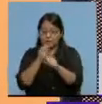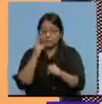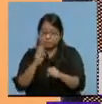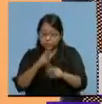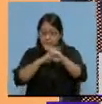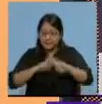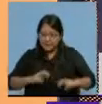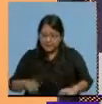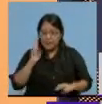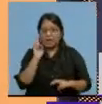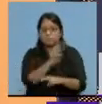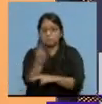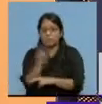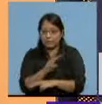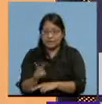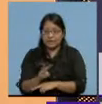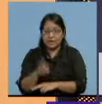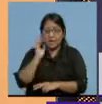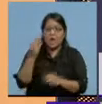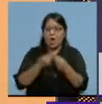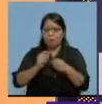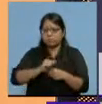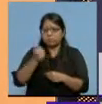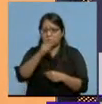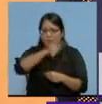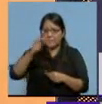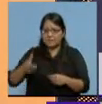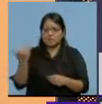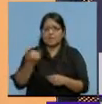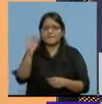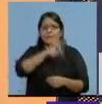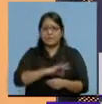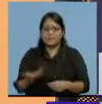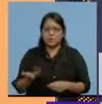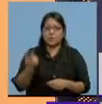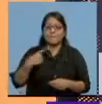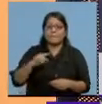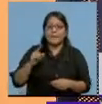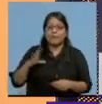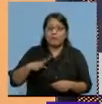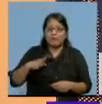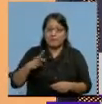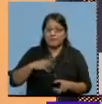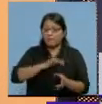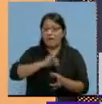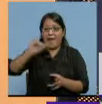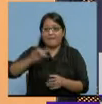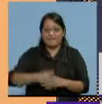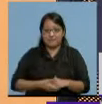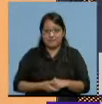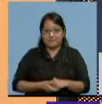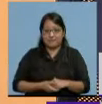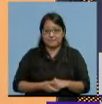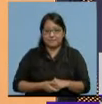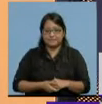identificar otras personas que cobran este beneficio, pero que no han sido notificados. Así que esa